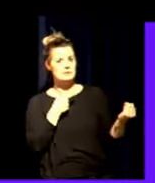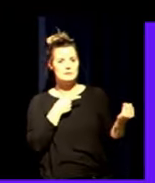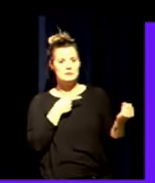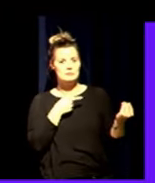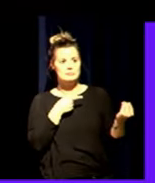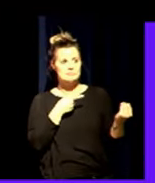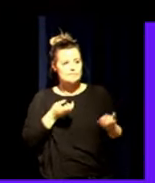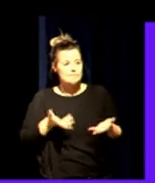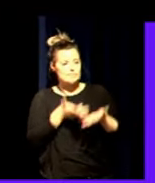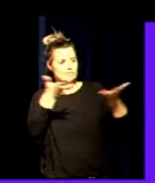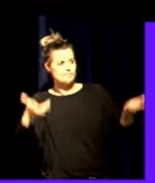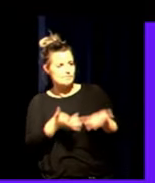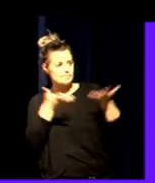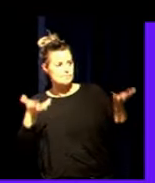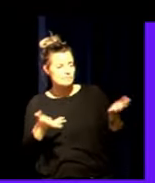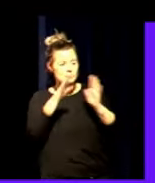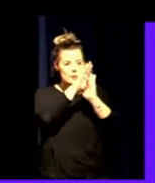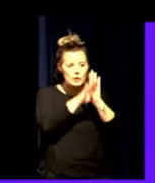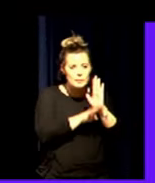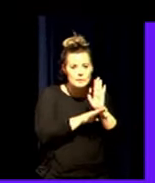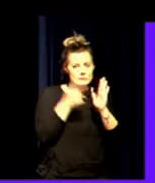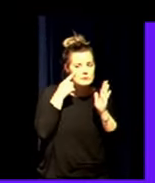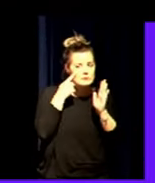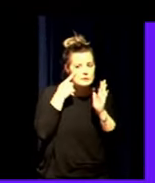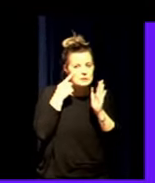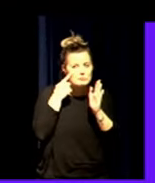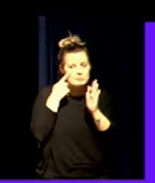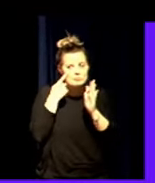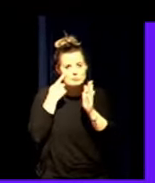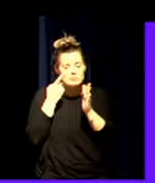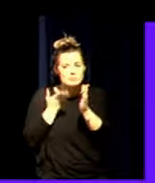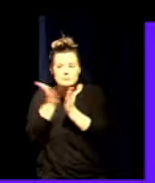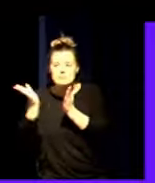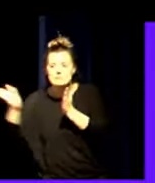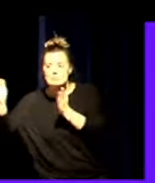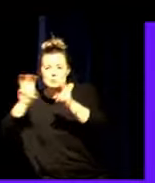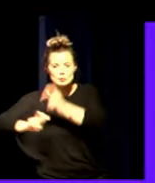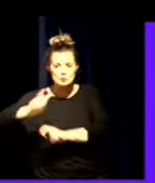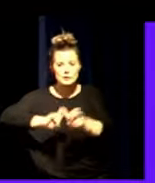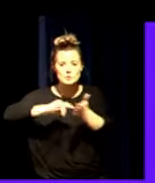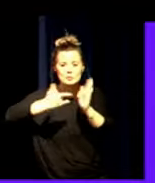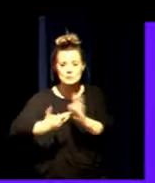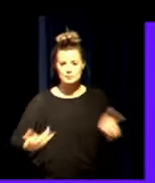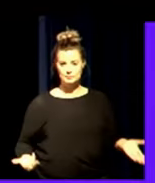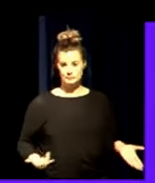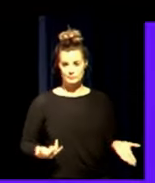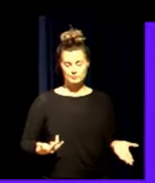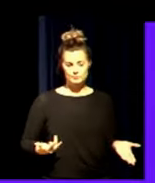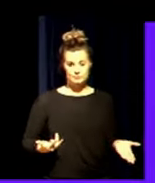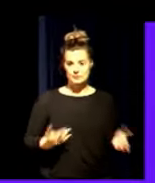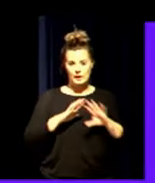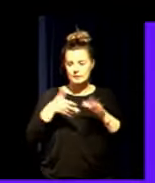proyectar, programar, buscar salida. ¿Quién? ¿Qué maestro va a hacer esto siempre? Por lo